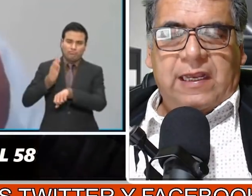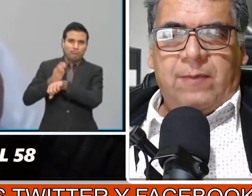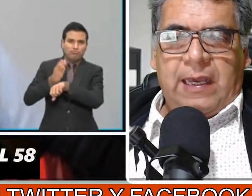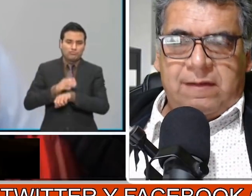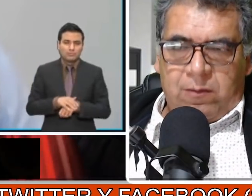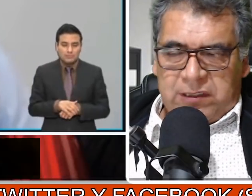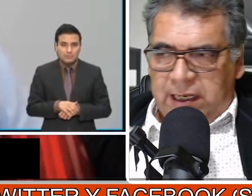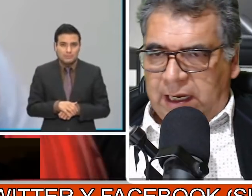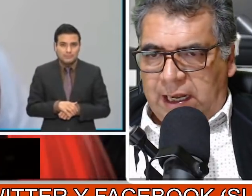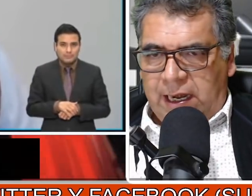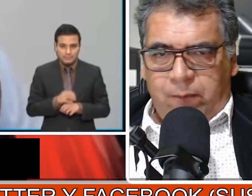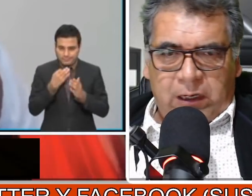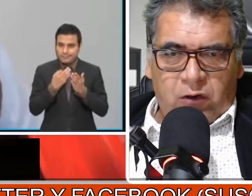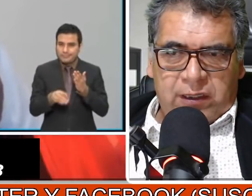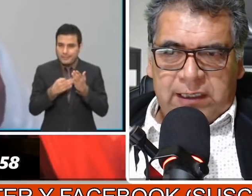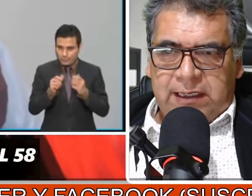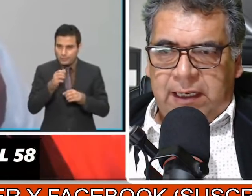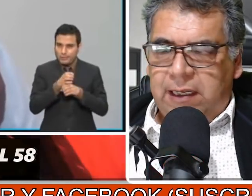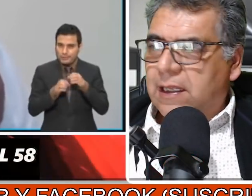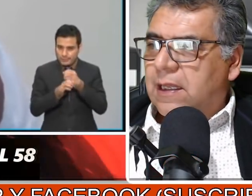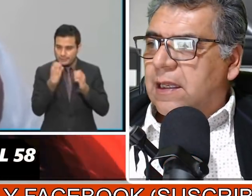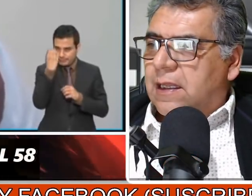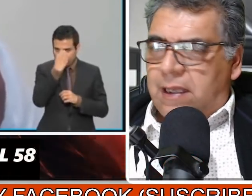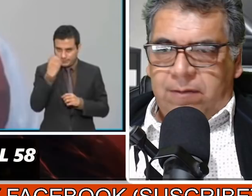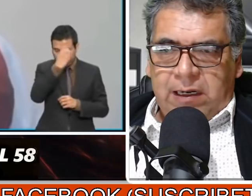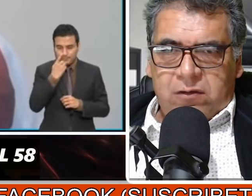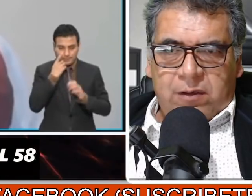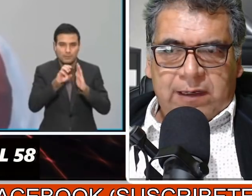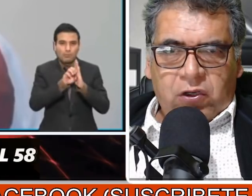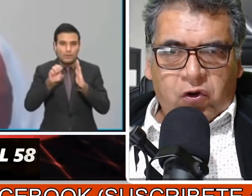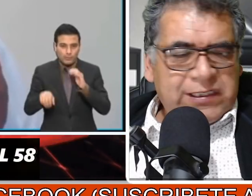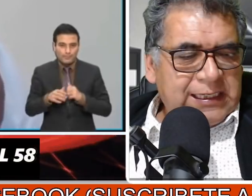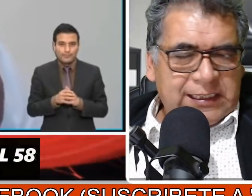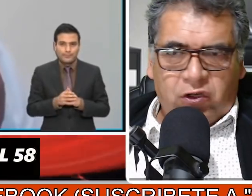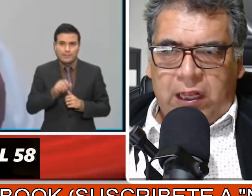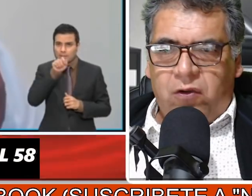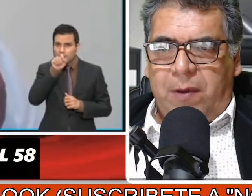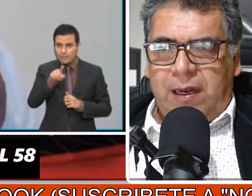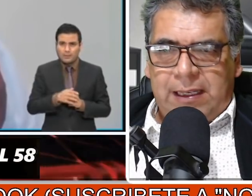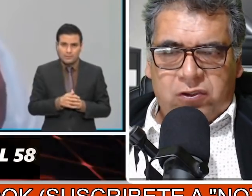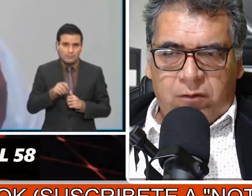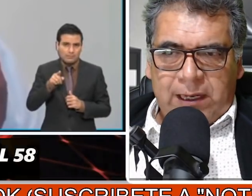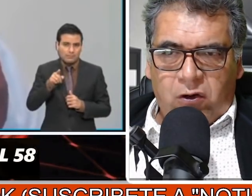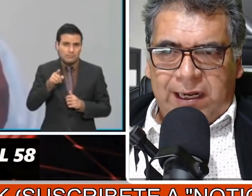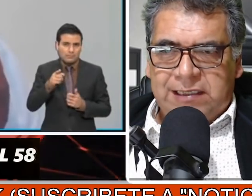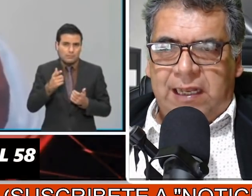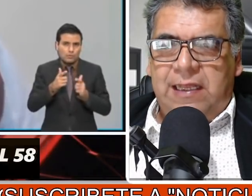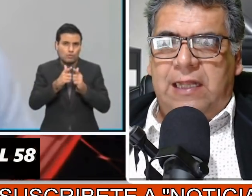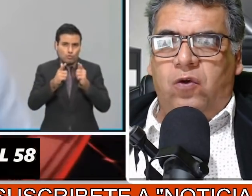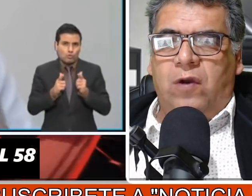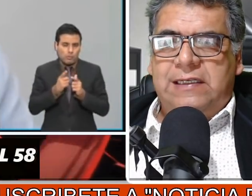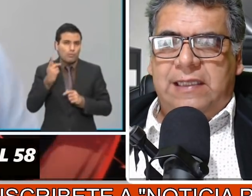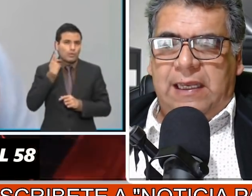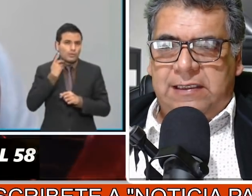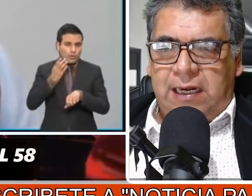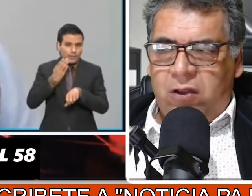Amigos y amigas, vamos a ir al INE porque hoy 13 de abril 2021 está sesionando para resolver lo de las